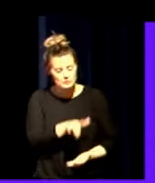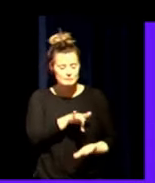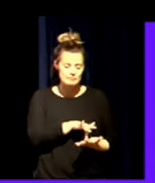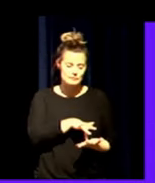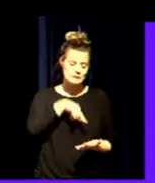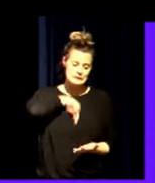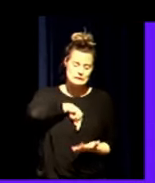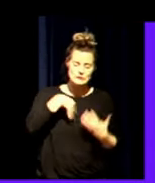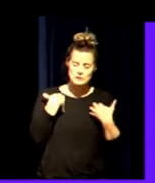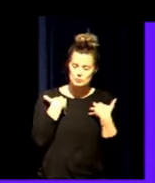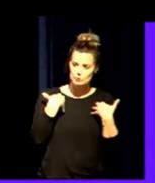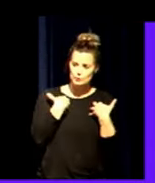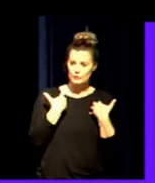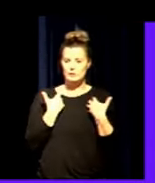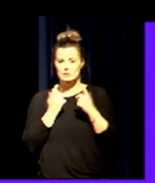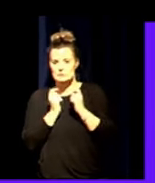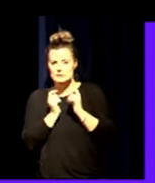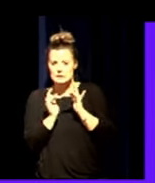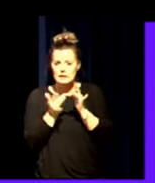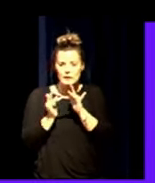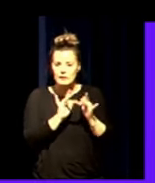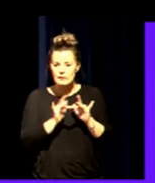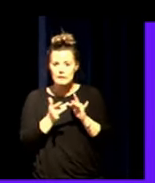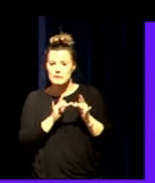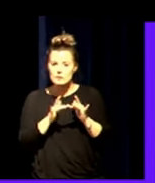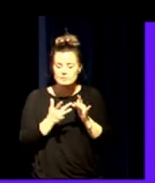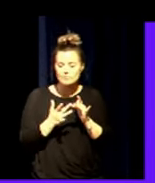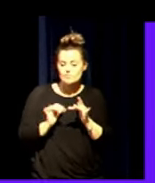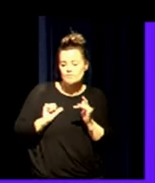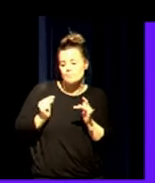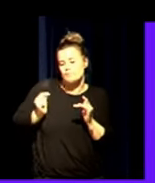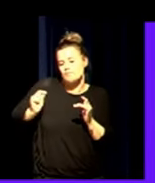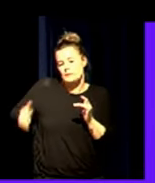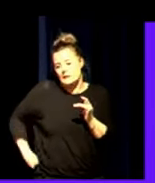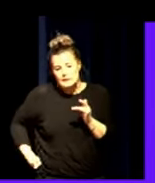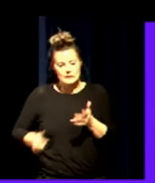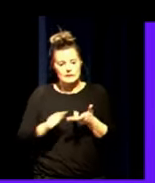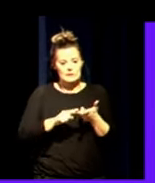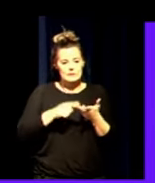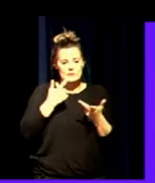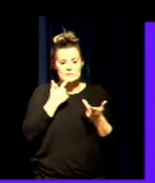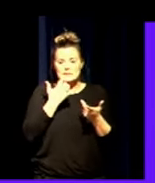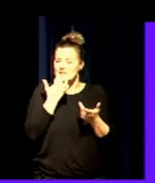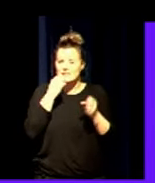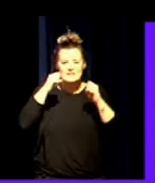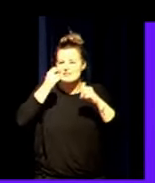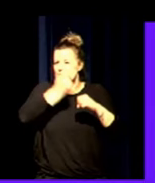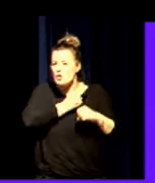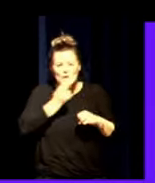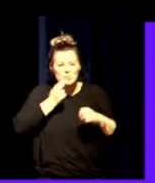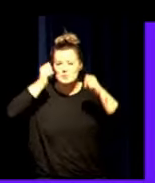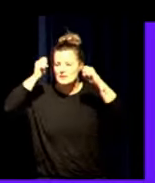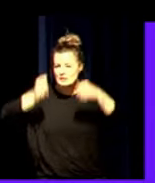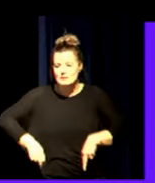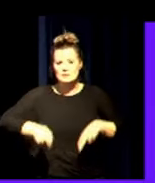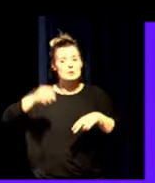que nutren la relación de forma sincera, sin prometer nada que sea irreal. Que escuchan, que son capaces